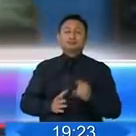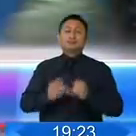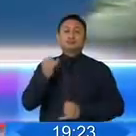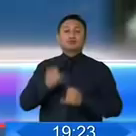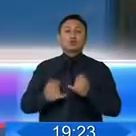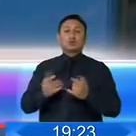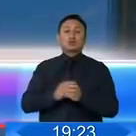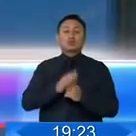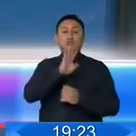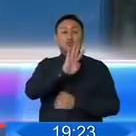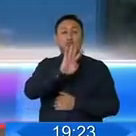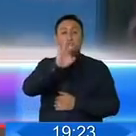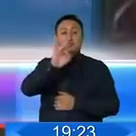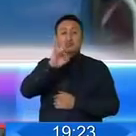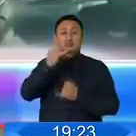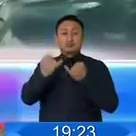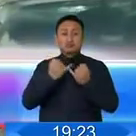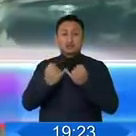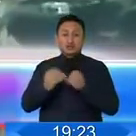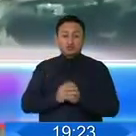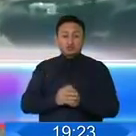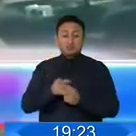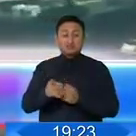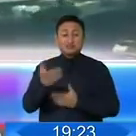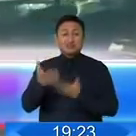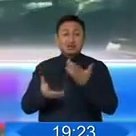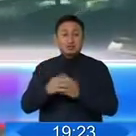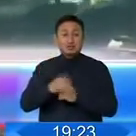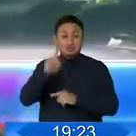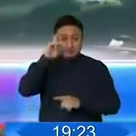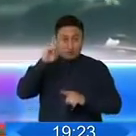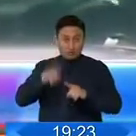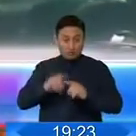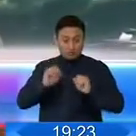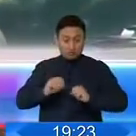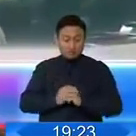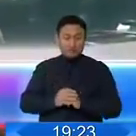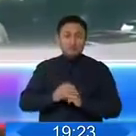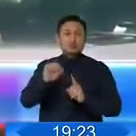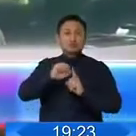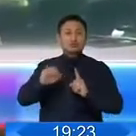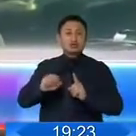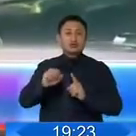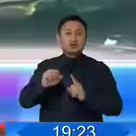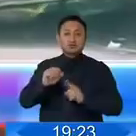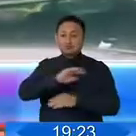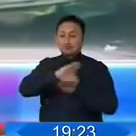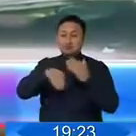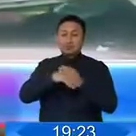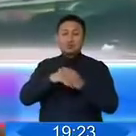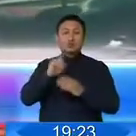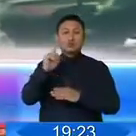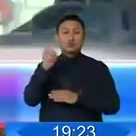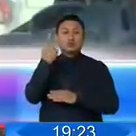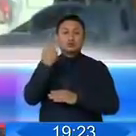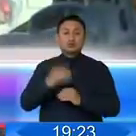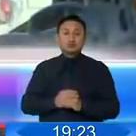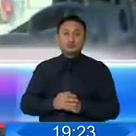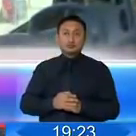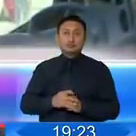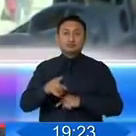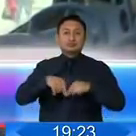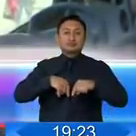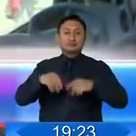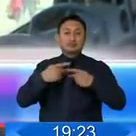a 48 centavos. Esta en caso de llegarse a concretar un sistema unificado de la tarifa del sistema de transporte urbano de la